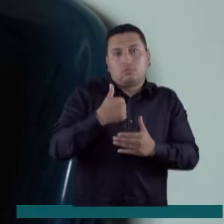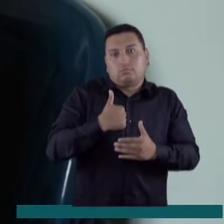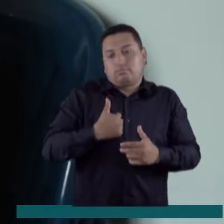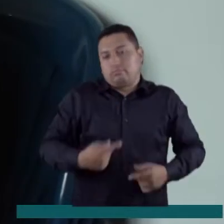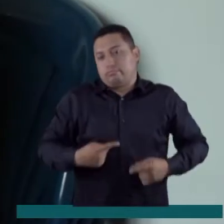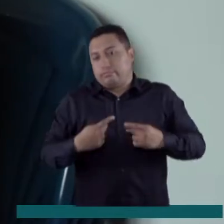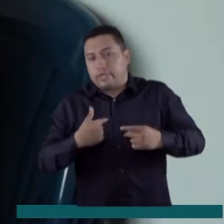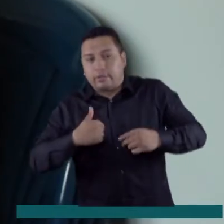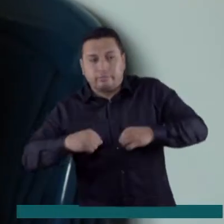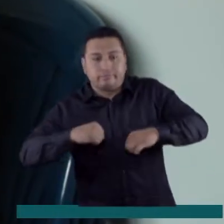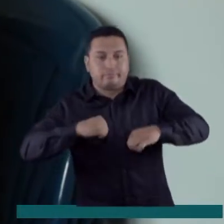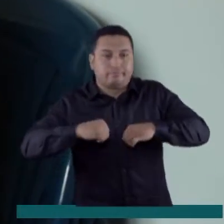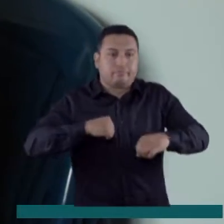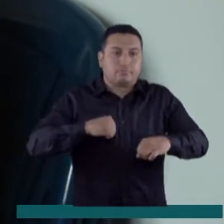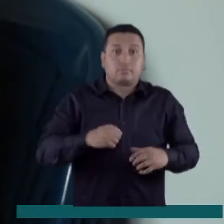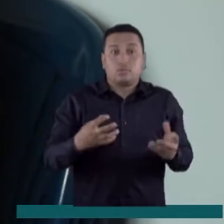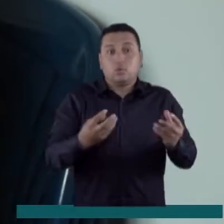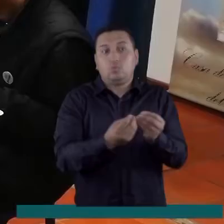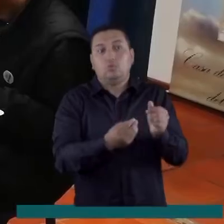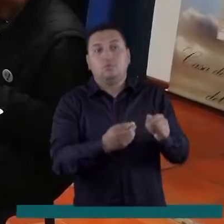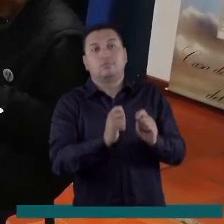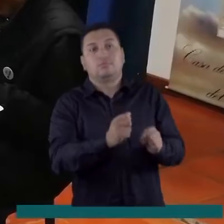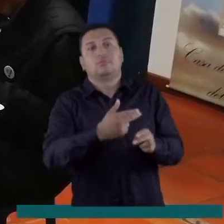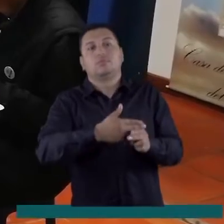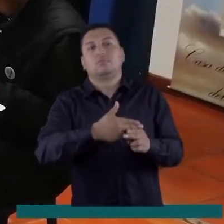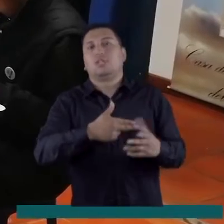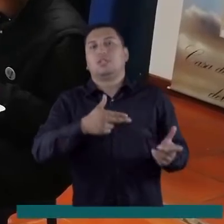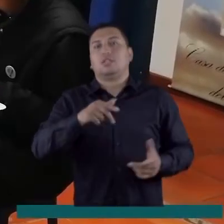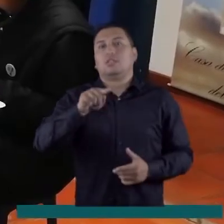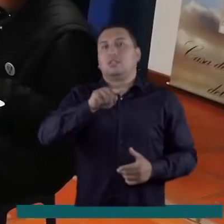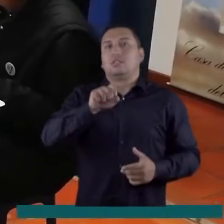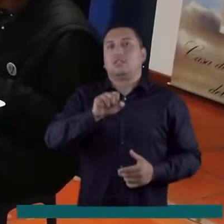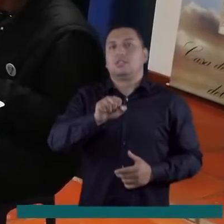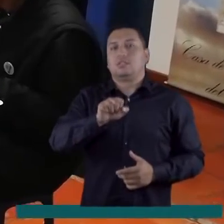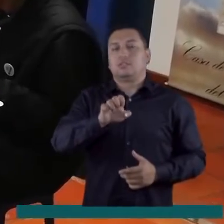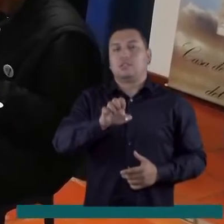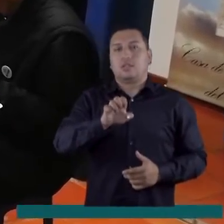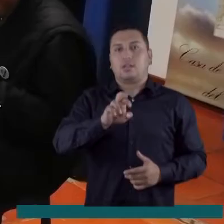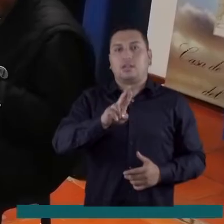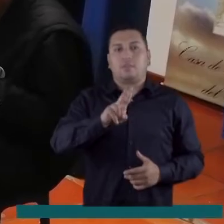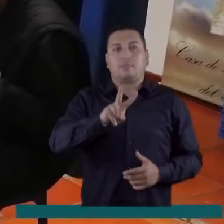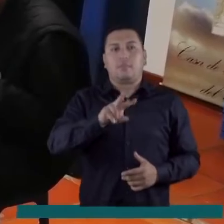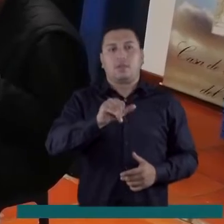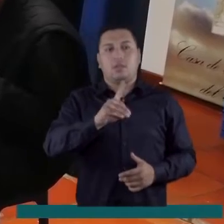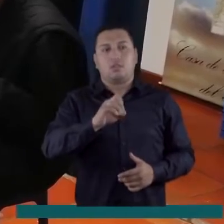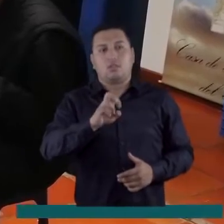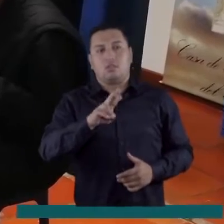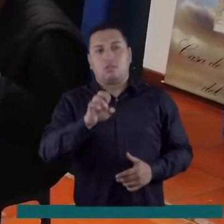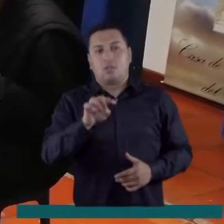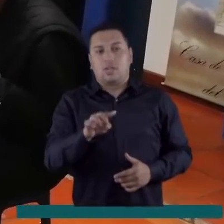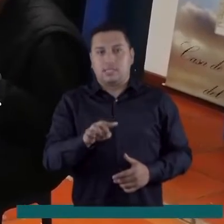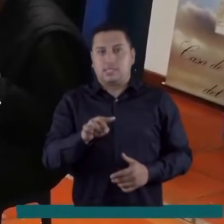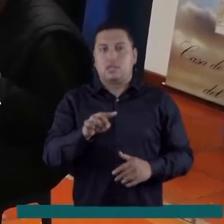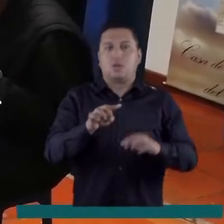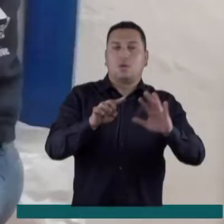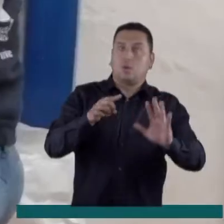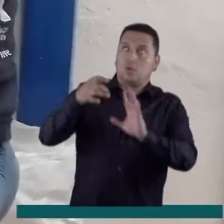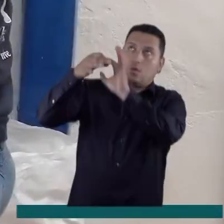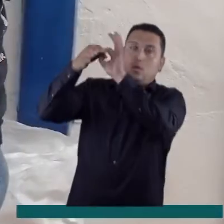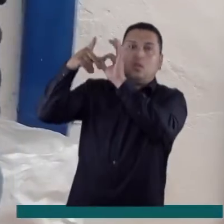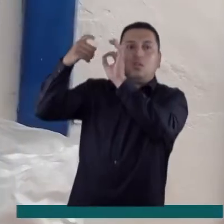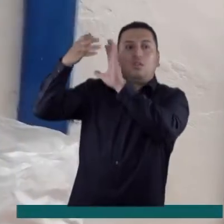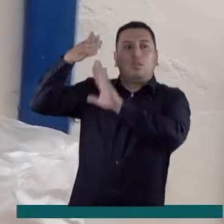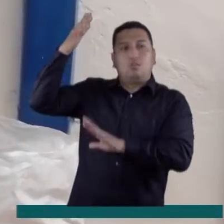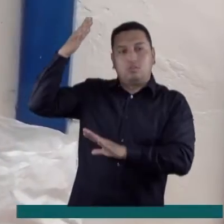para caminar para hacer algo en la vida este grupo se conoce con el nombre de servidores del servidor se conformó